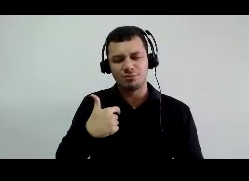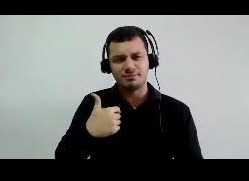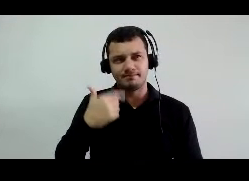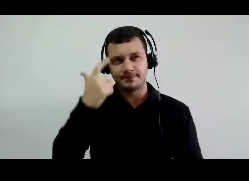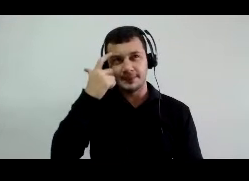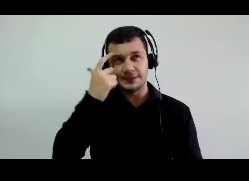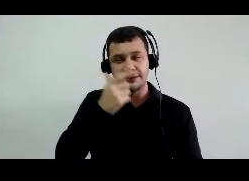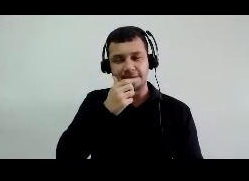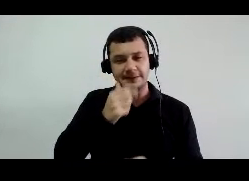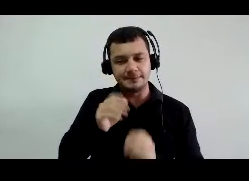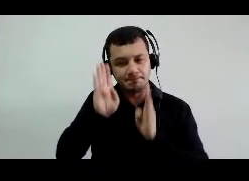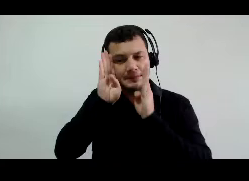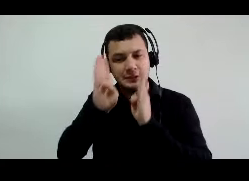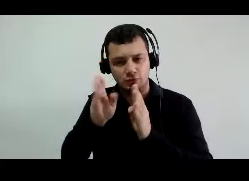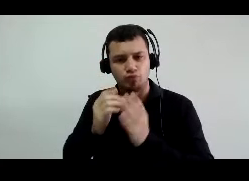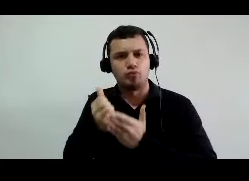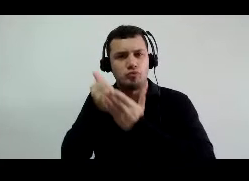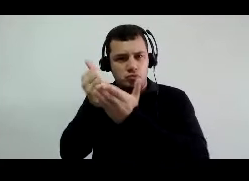que existen